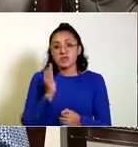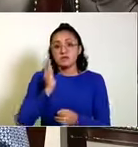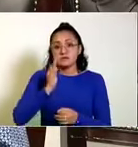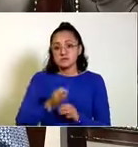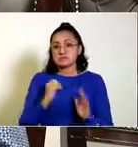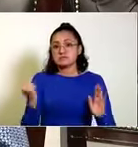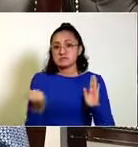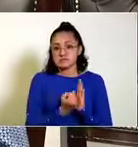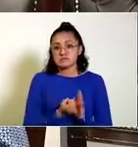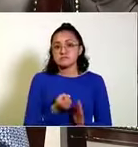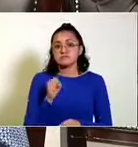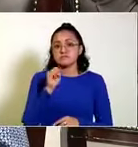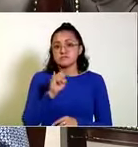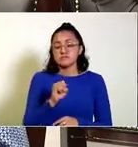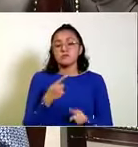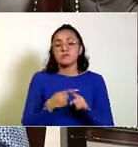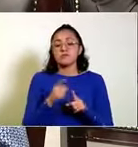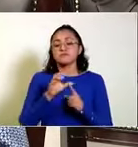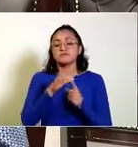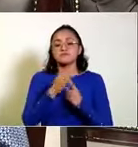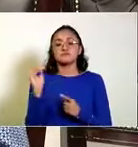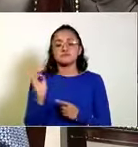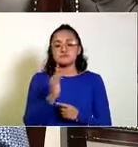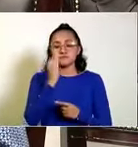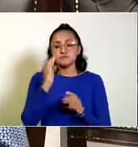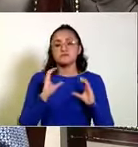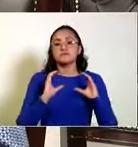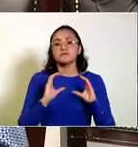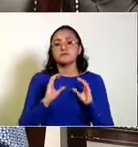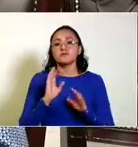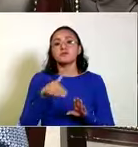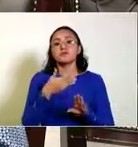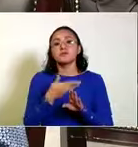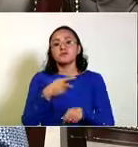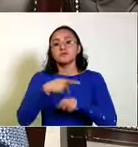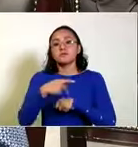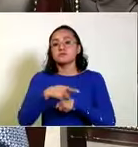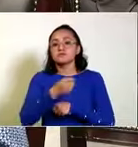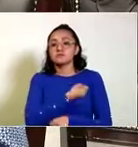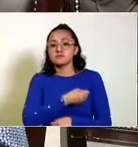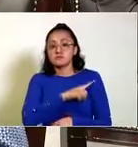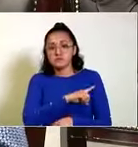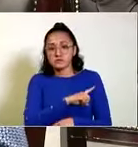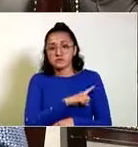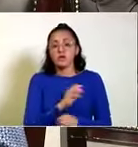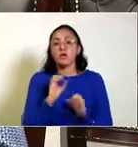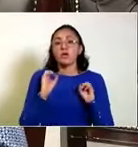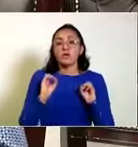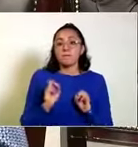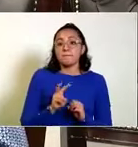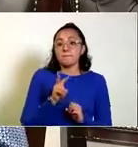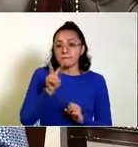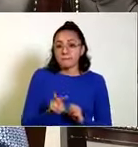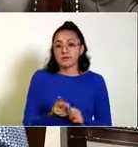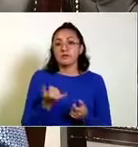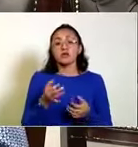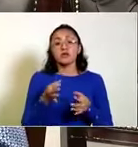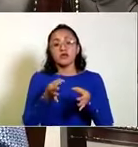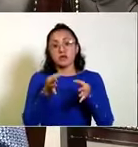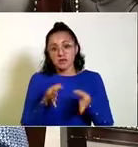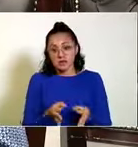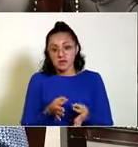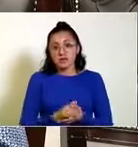o aquellas que no estén autorizadas por la Comisión Federal de Protección contra Riesgos Sanitarios, o que siendo verdaderas y